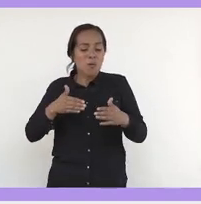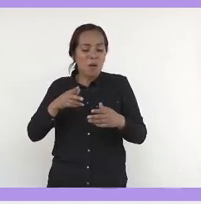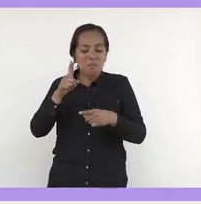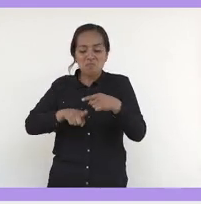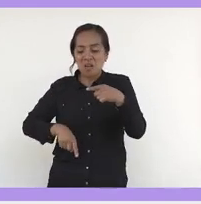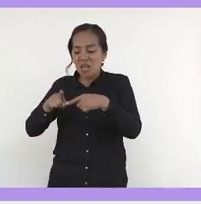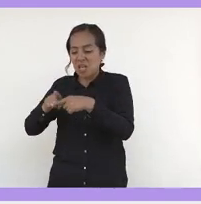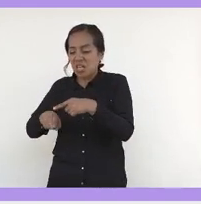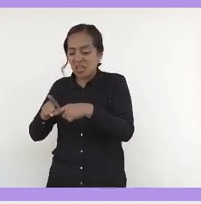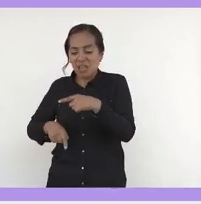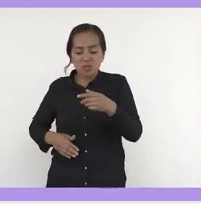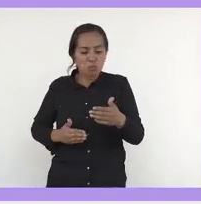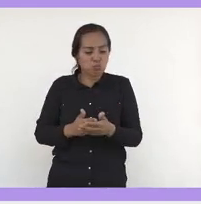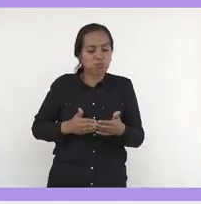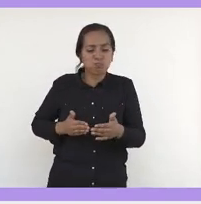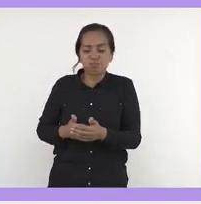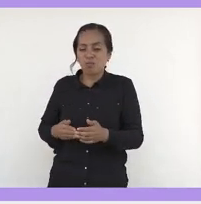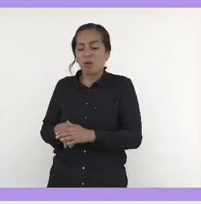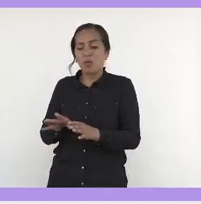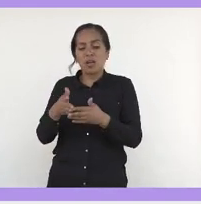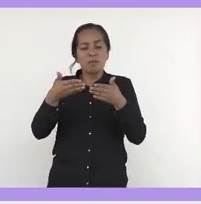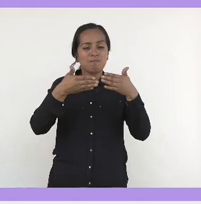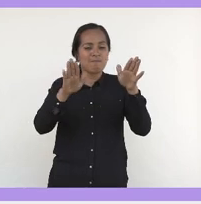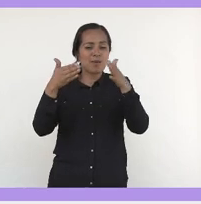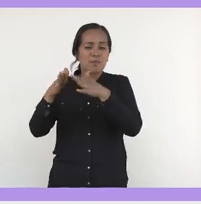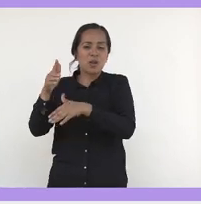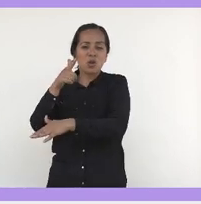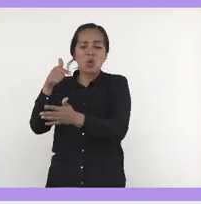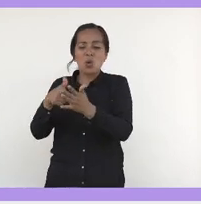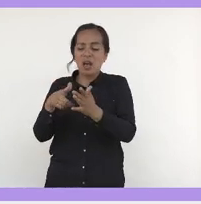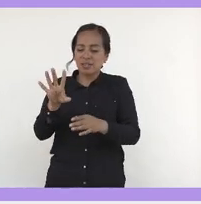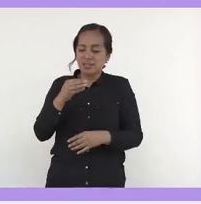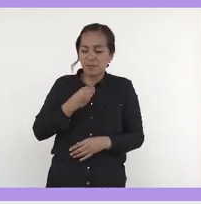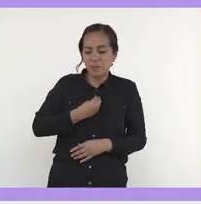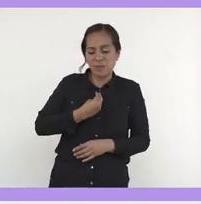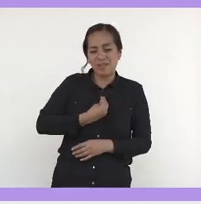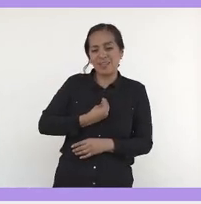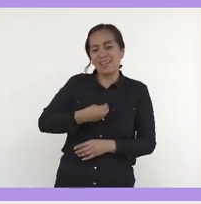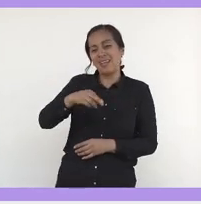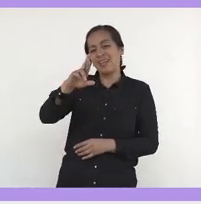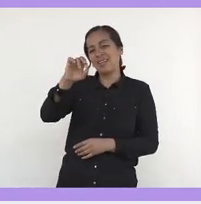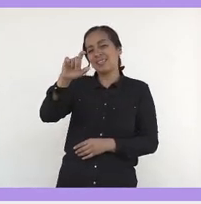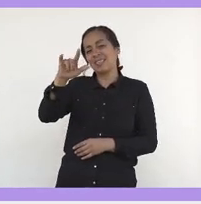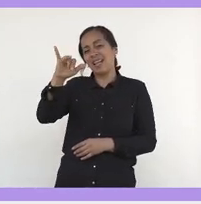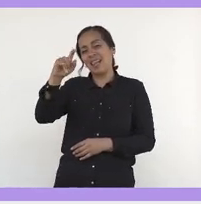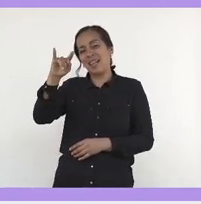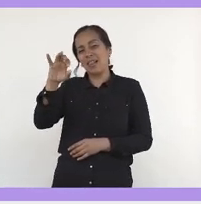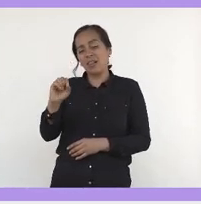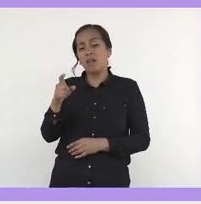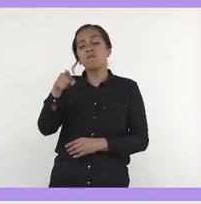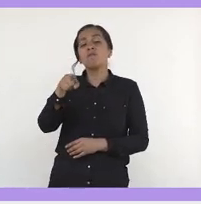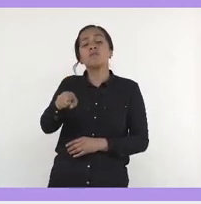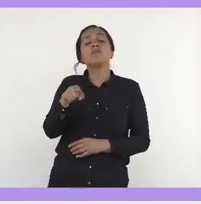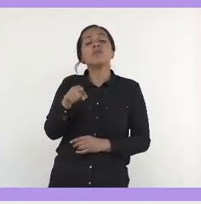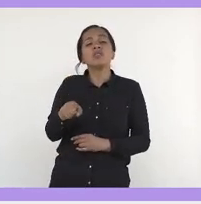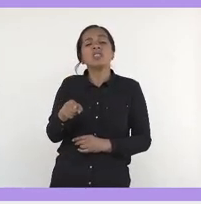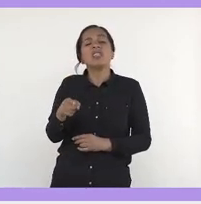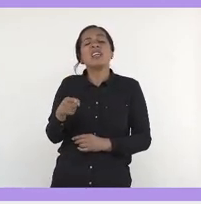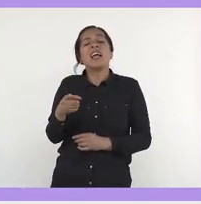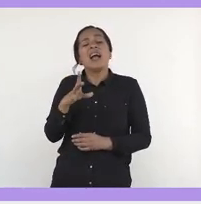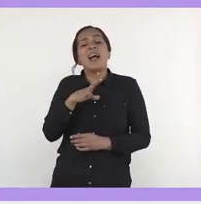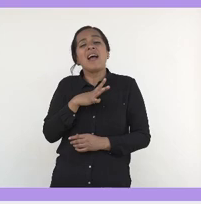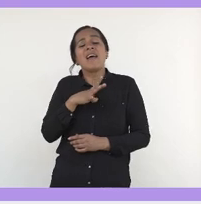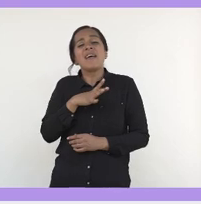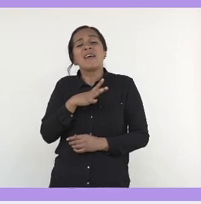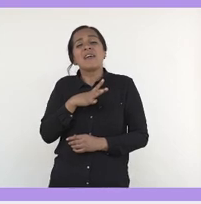va siendo resiliente porque va abriéndose espacios puntualmente tú y por supuesto gime que vienen de otros países que se han